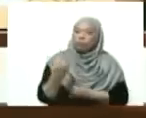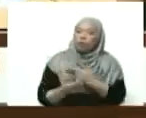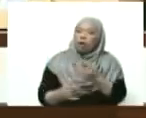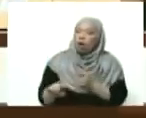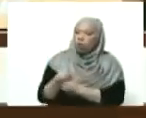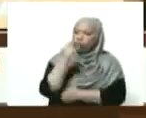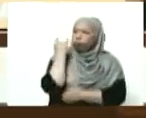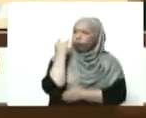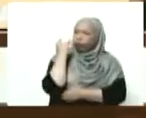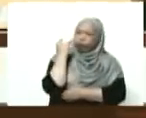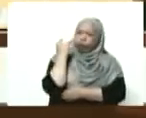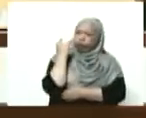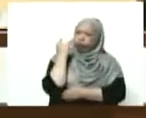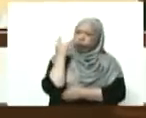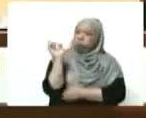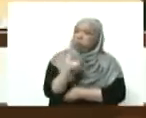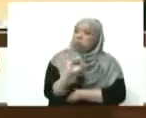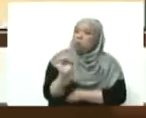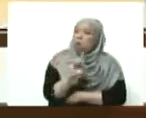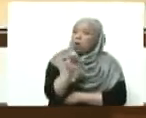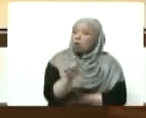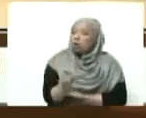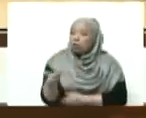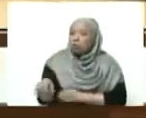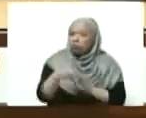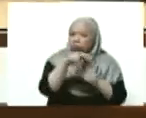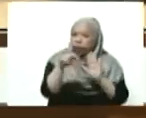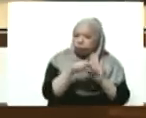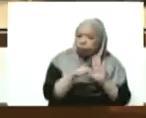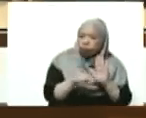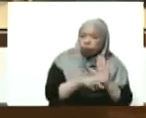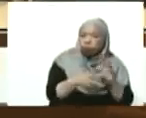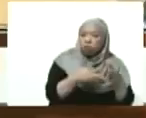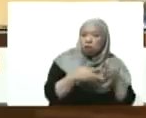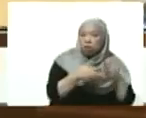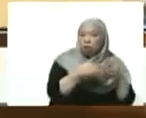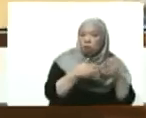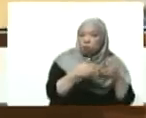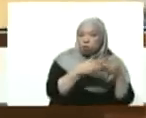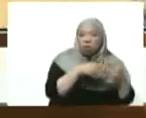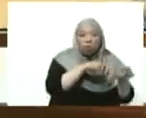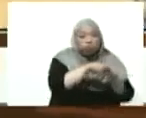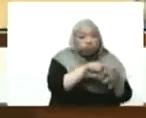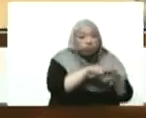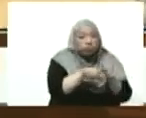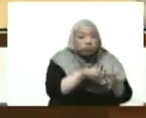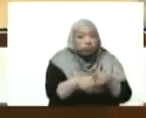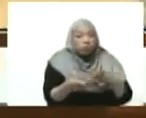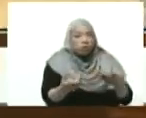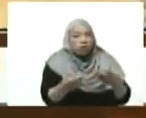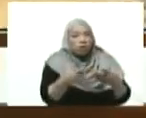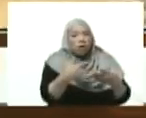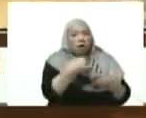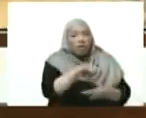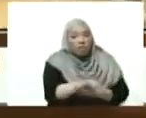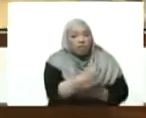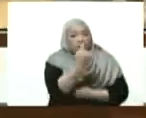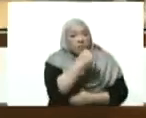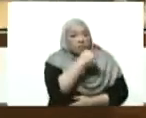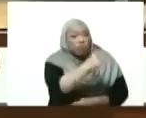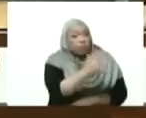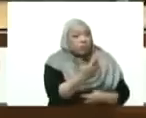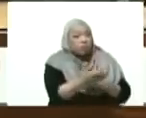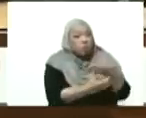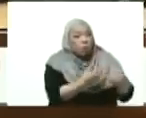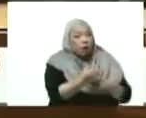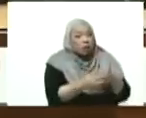trampa de seguir la mediática amarillista y la mala información, los fake news que se están construyendo